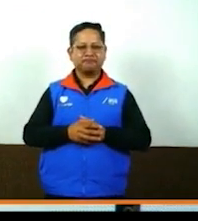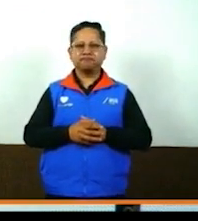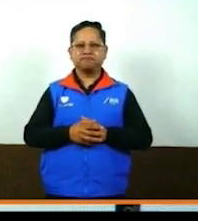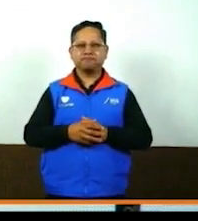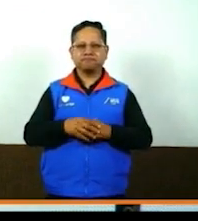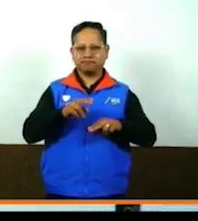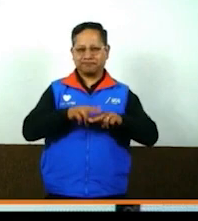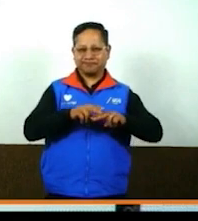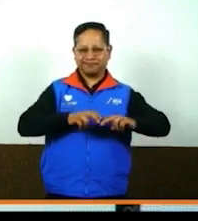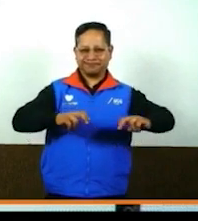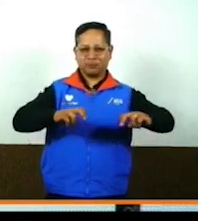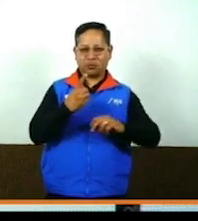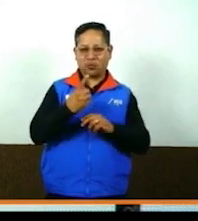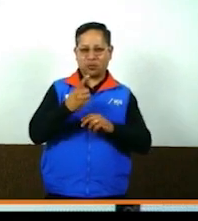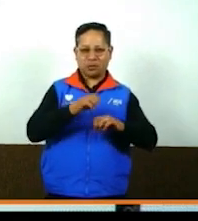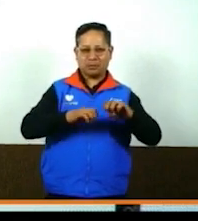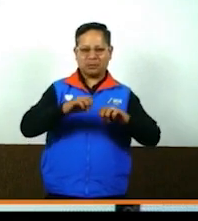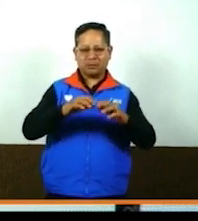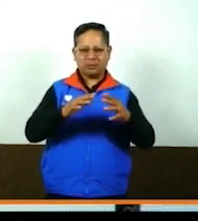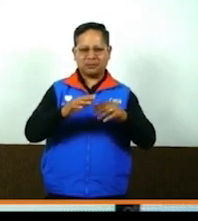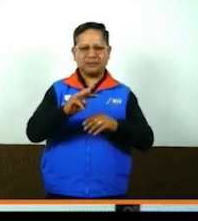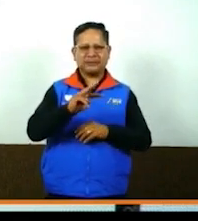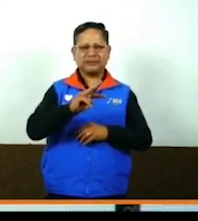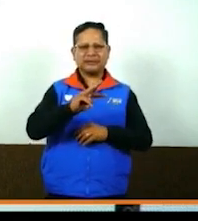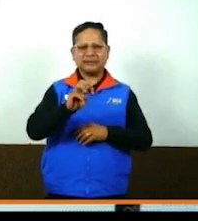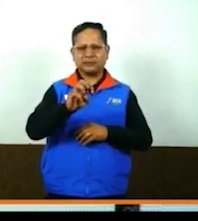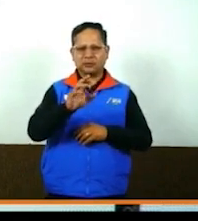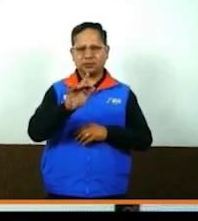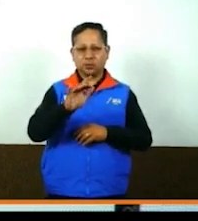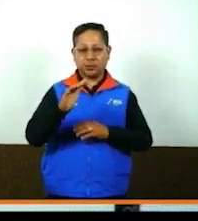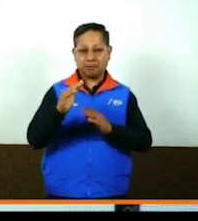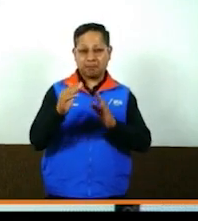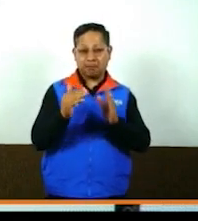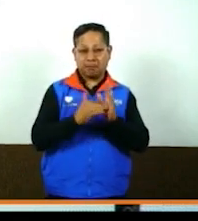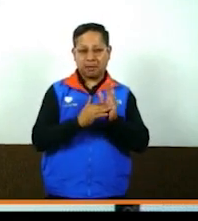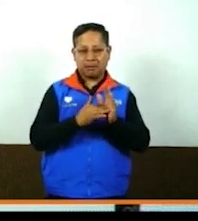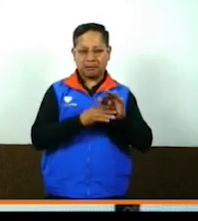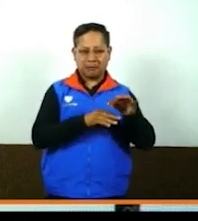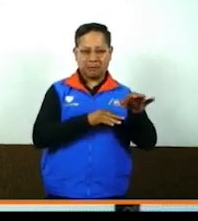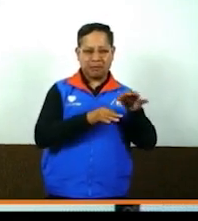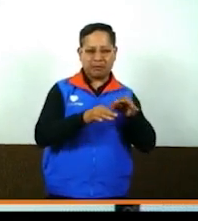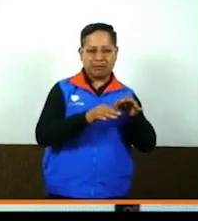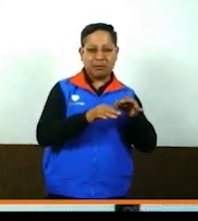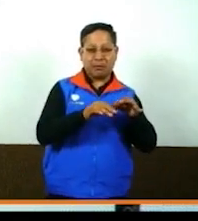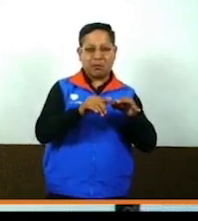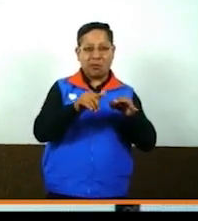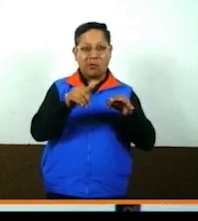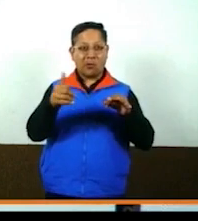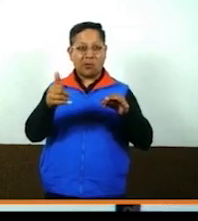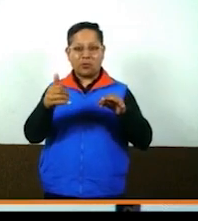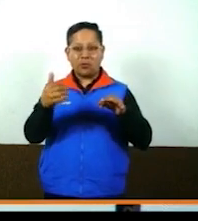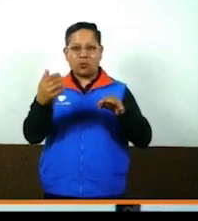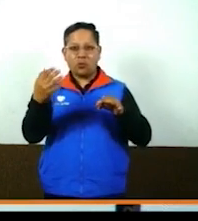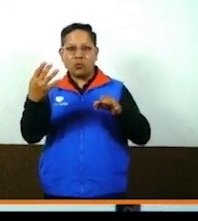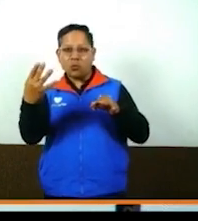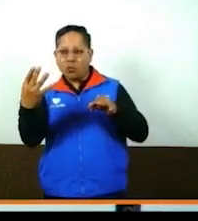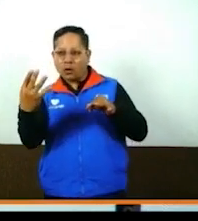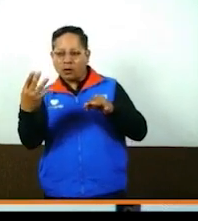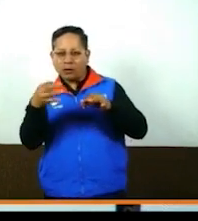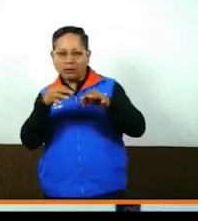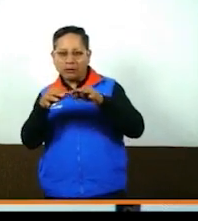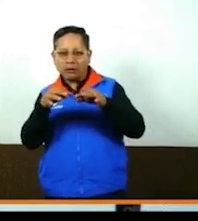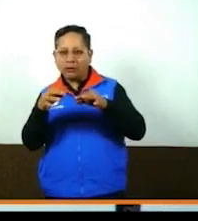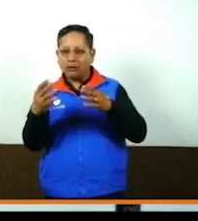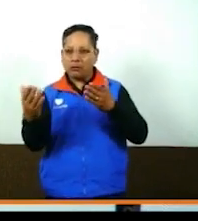en un panel una empresa de 350,000 empleados y tenemos empresas que tienen 4 empleados y las dos